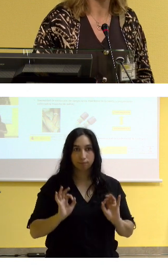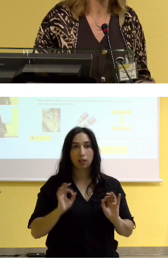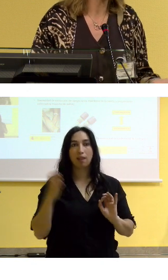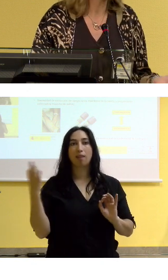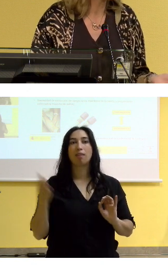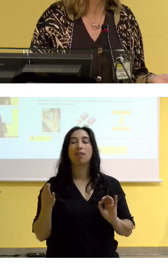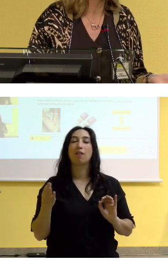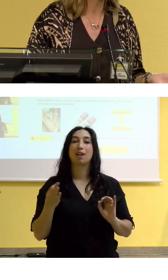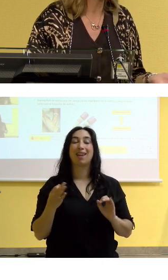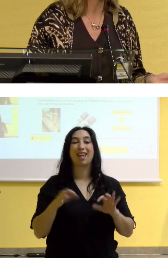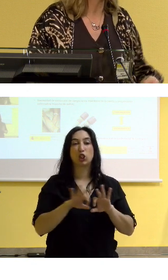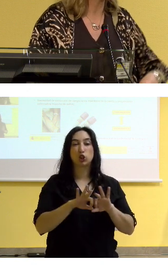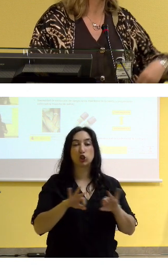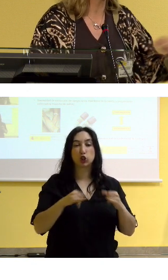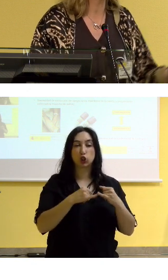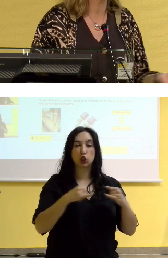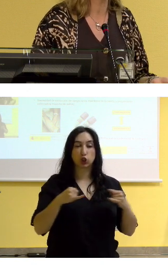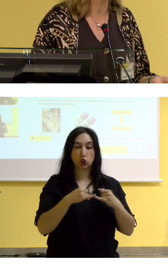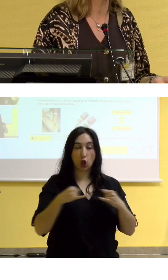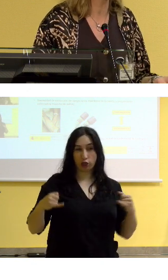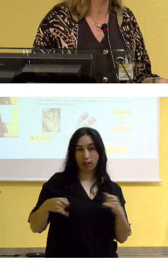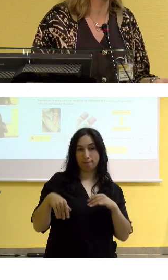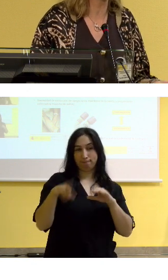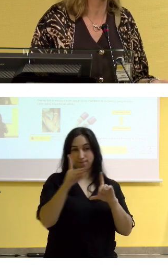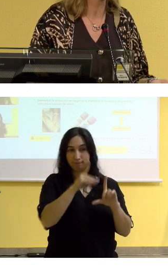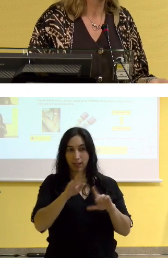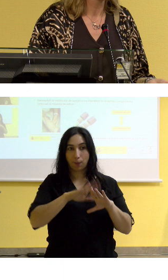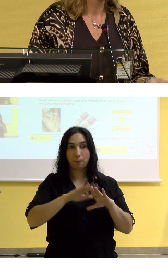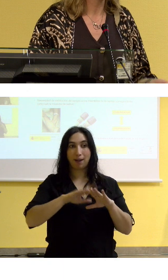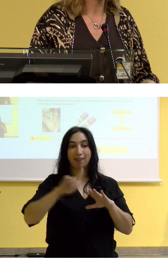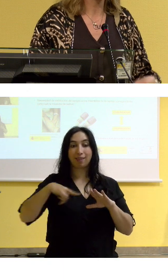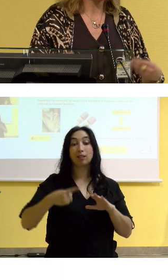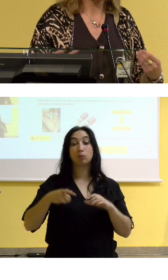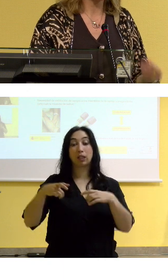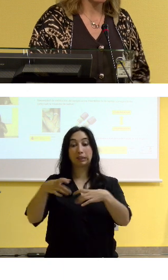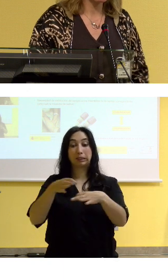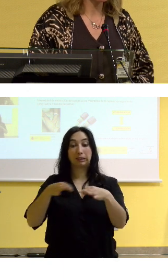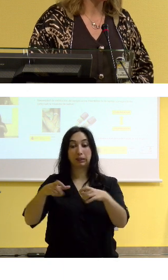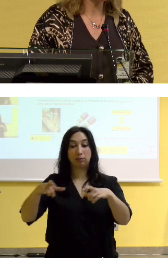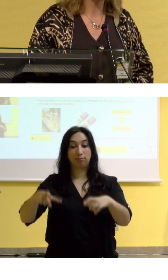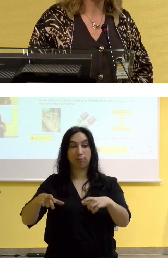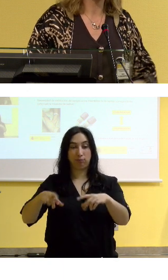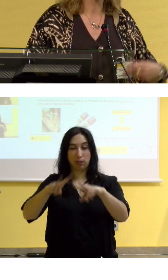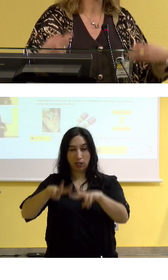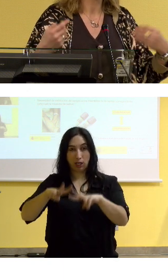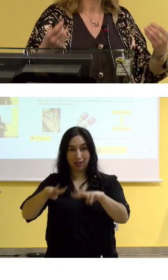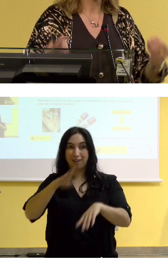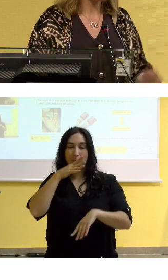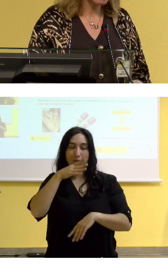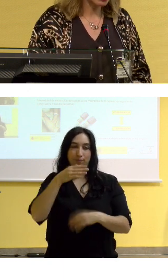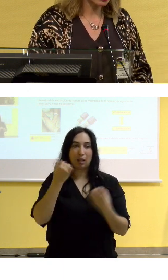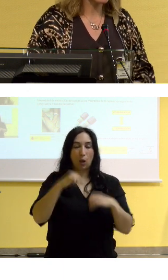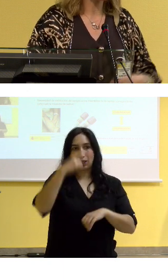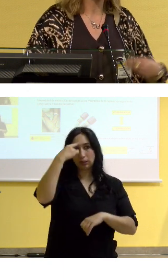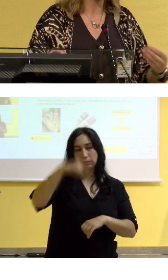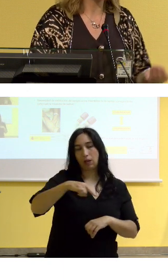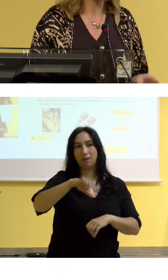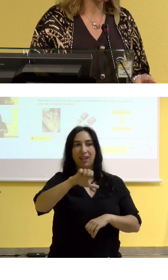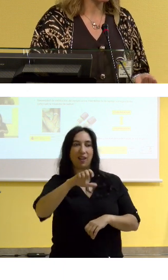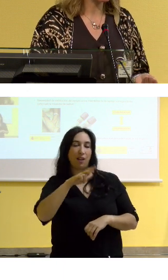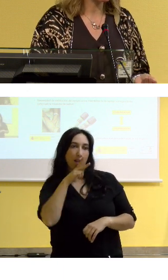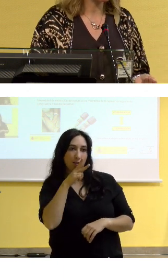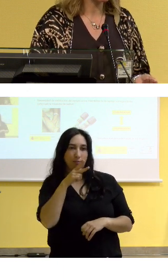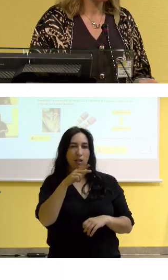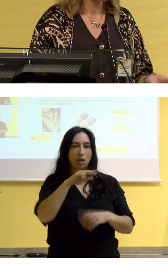diseñar una sonda, para que lo entendáis, con la que vamos a analizar los embriones. Porque aunque en la Corea de Huntington sabemos qué mutación es y dónde